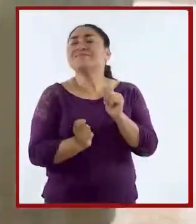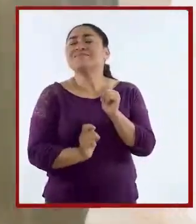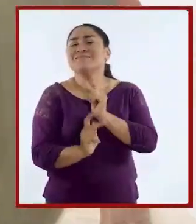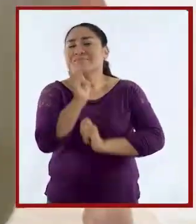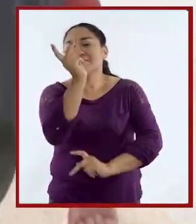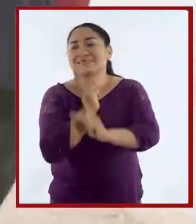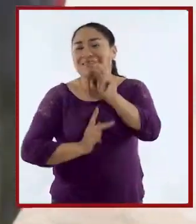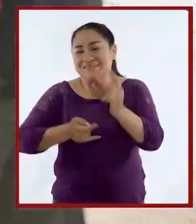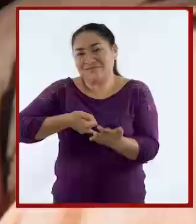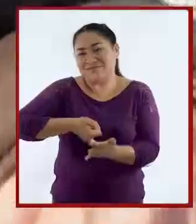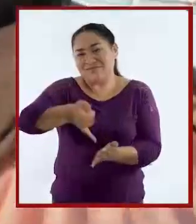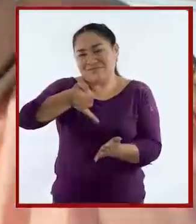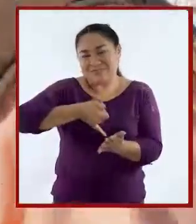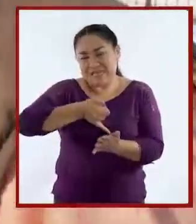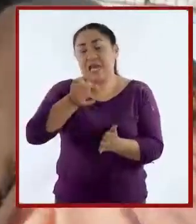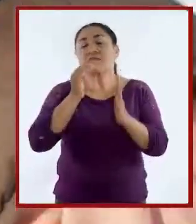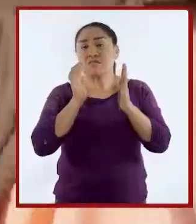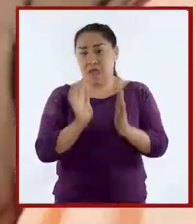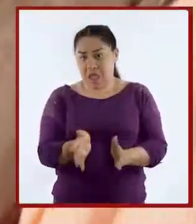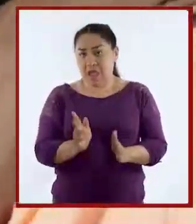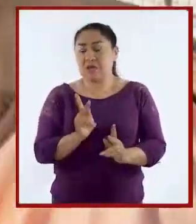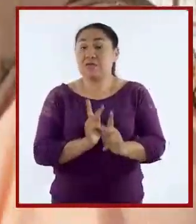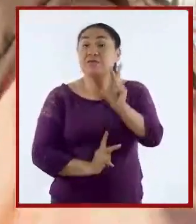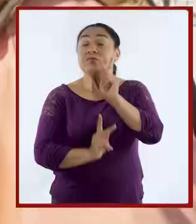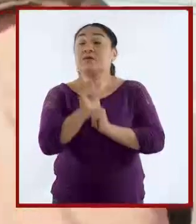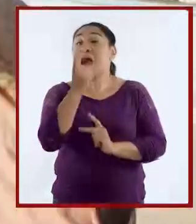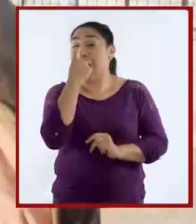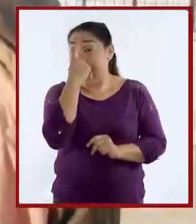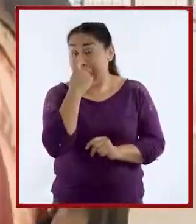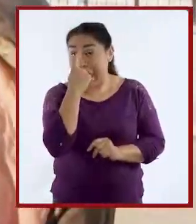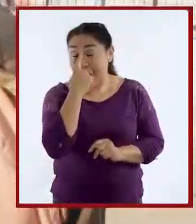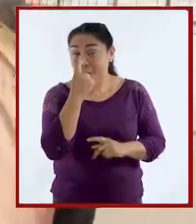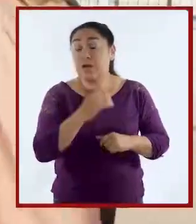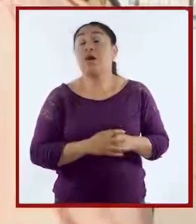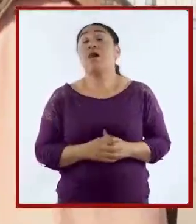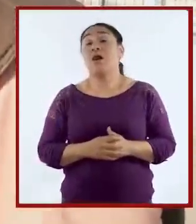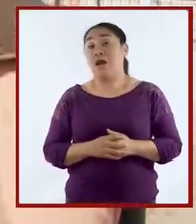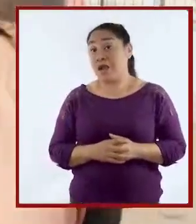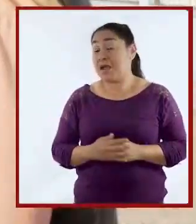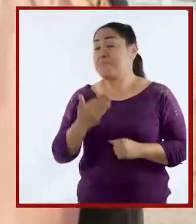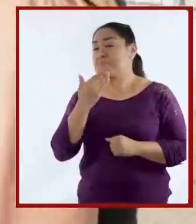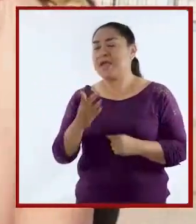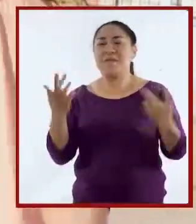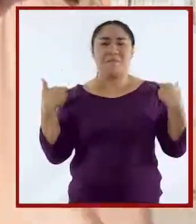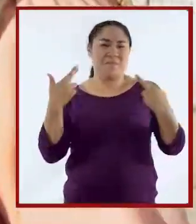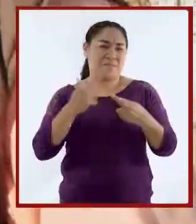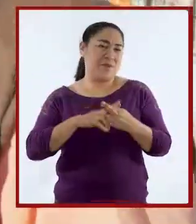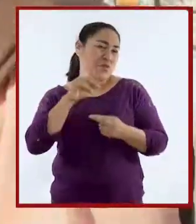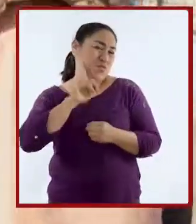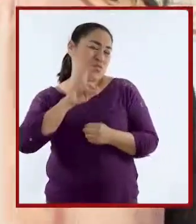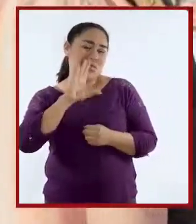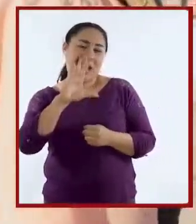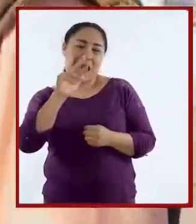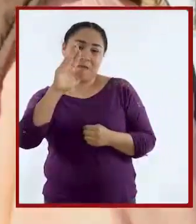de huerto escolar. Ya tuvimos la cosecha del ajo. Ah, qué bueno. Sí, ya la maestra